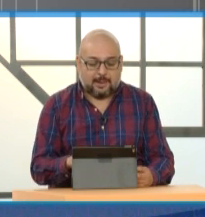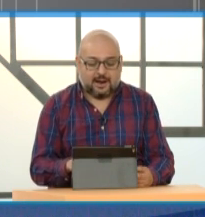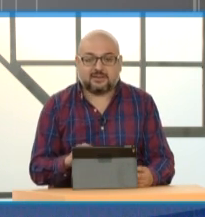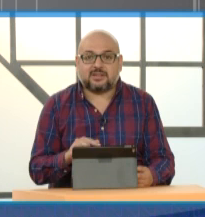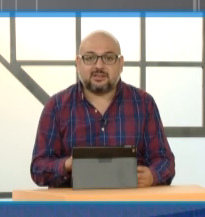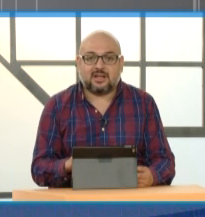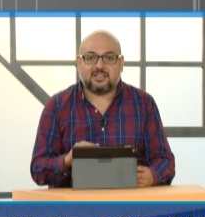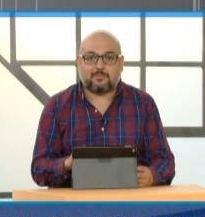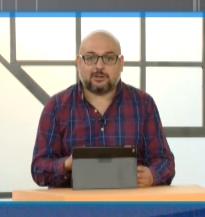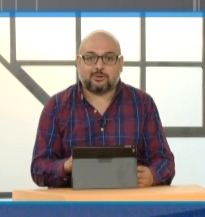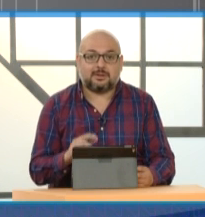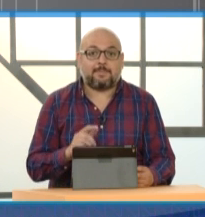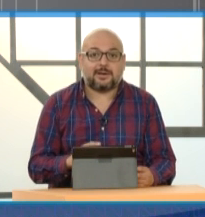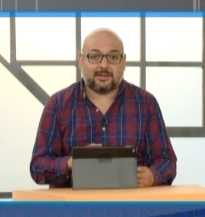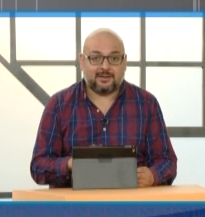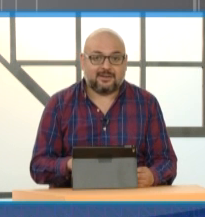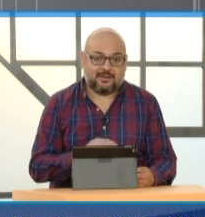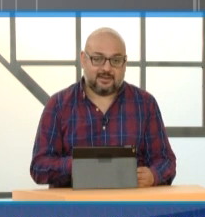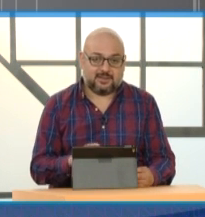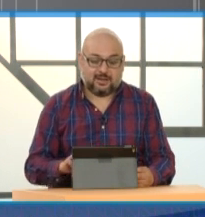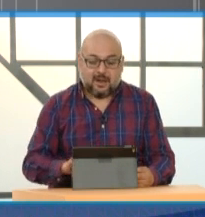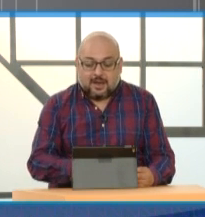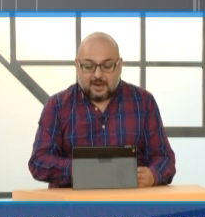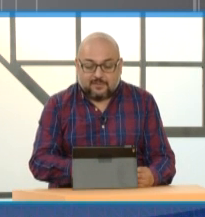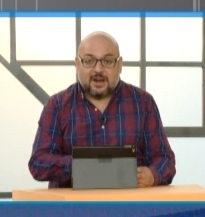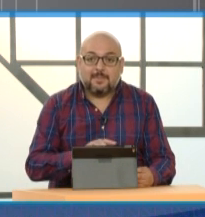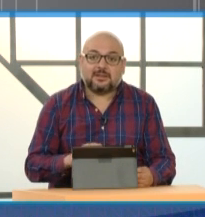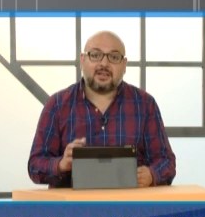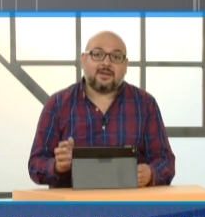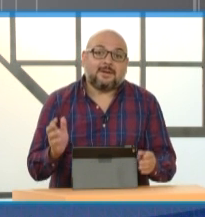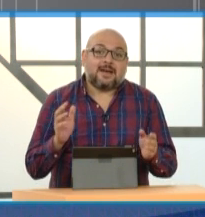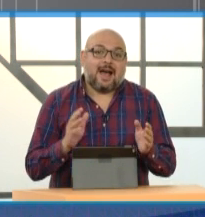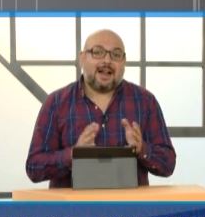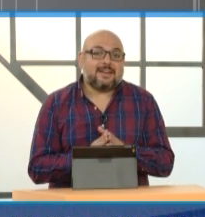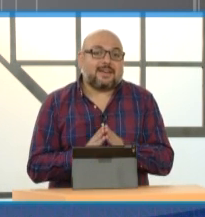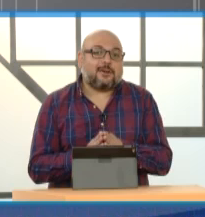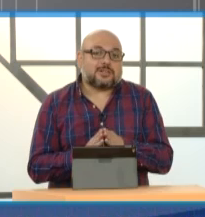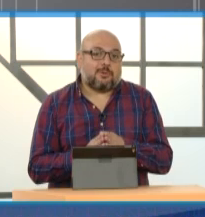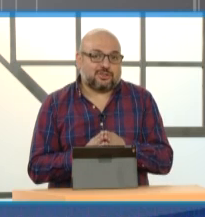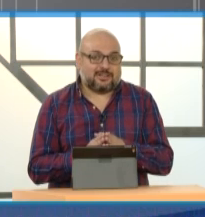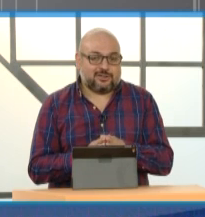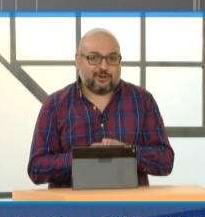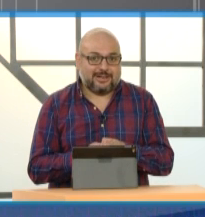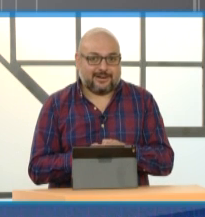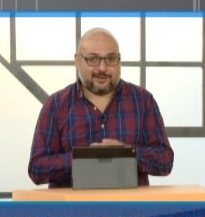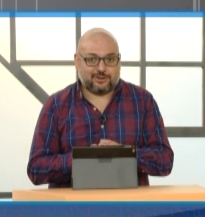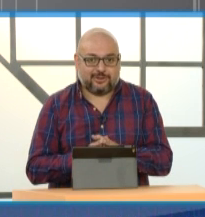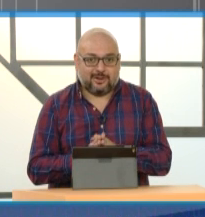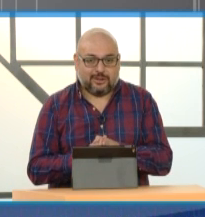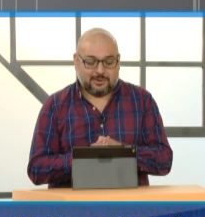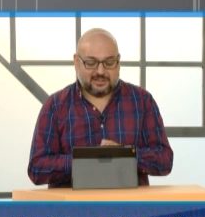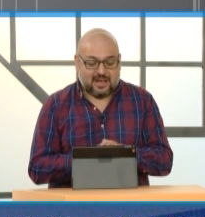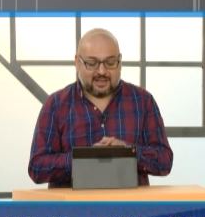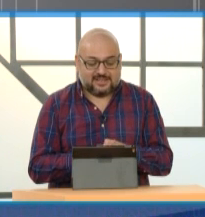para pagar tanta ineptitud. Despierte, le dice esta. Y finalmente, alguien que nos llamó mucho la atención hoy en la redacción